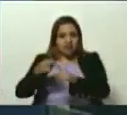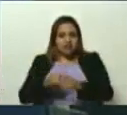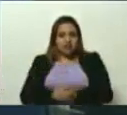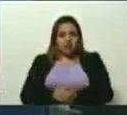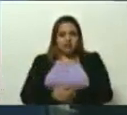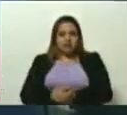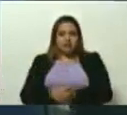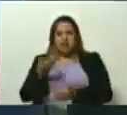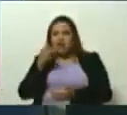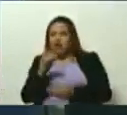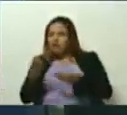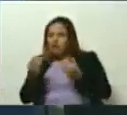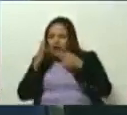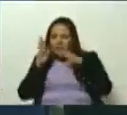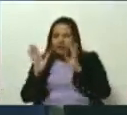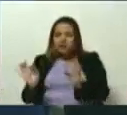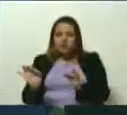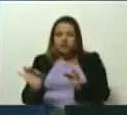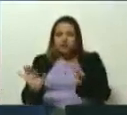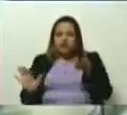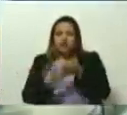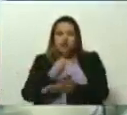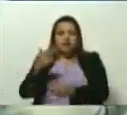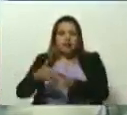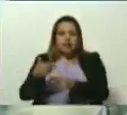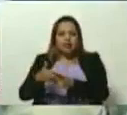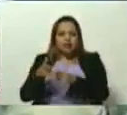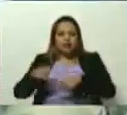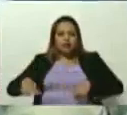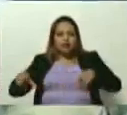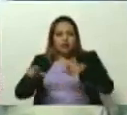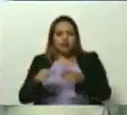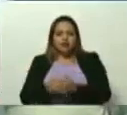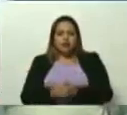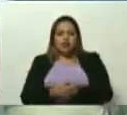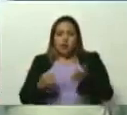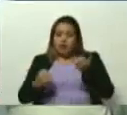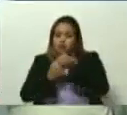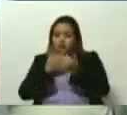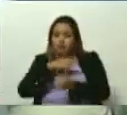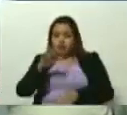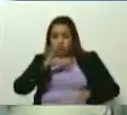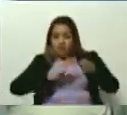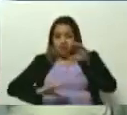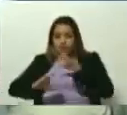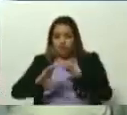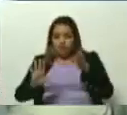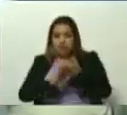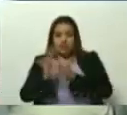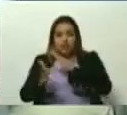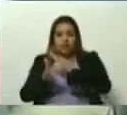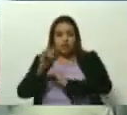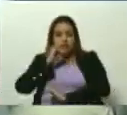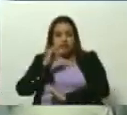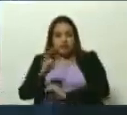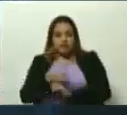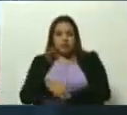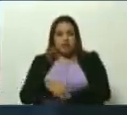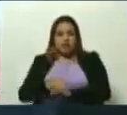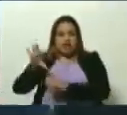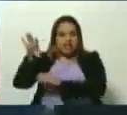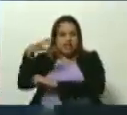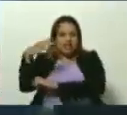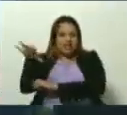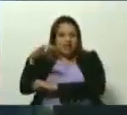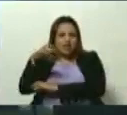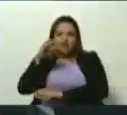estar muy pendiente de las zonas de riesgo, apalancándonos con nuestros científicos en las tecnologías de información, en los satélites,